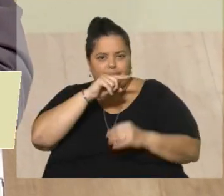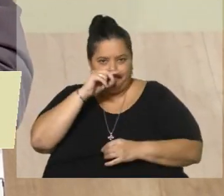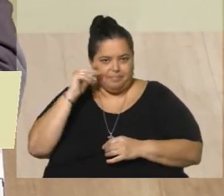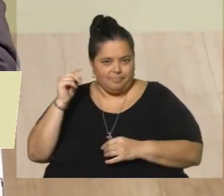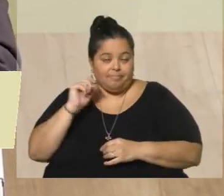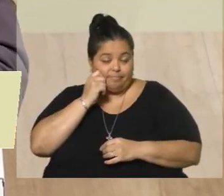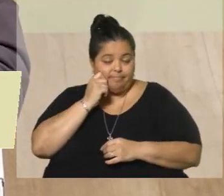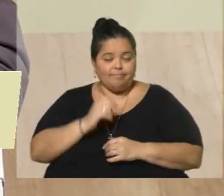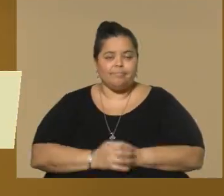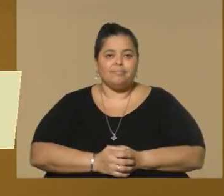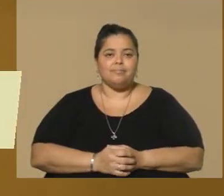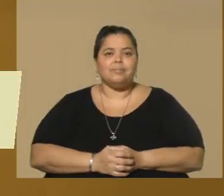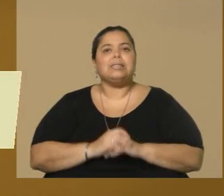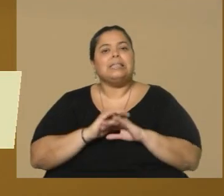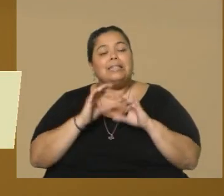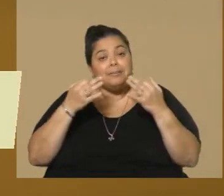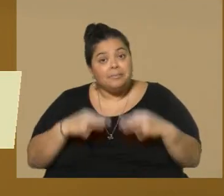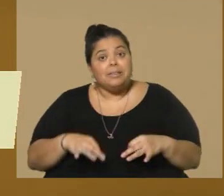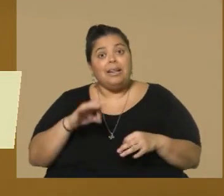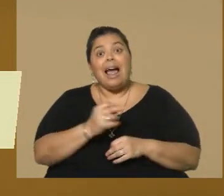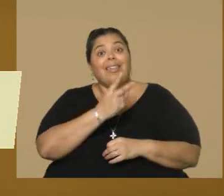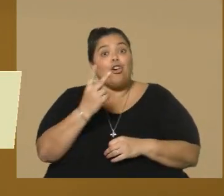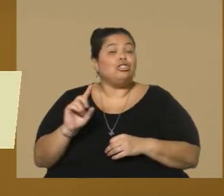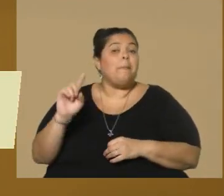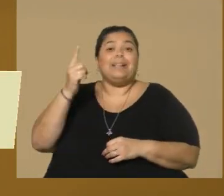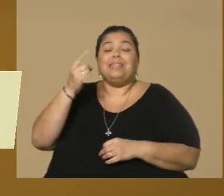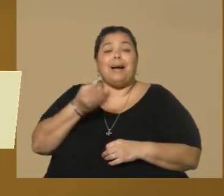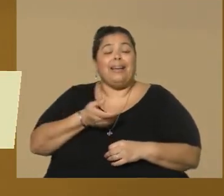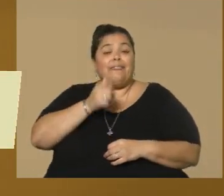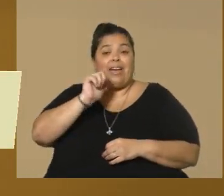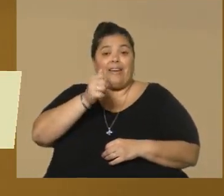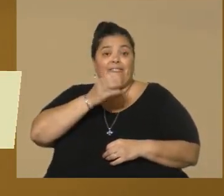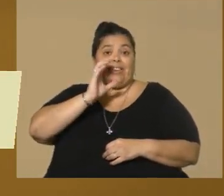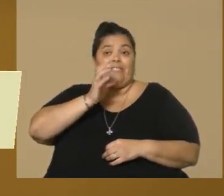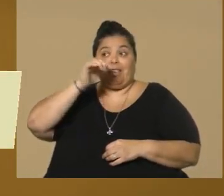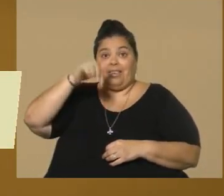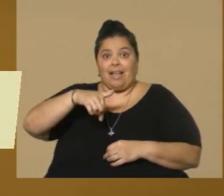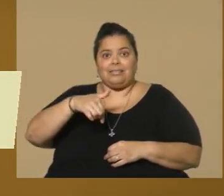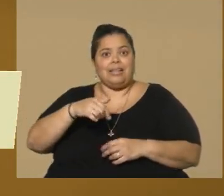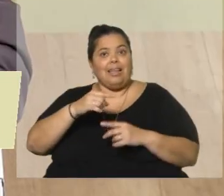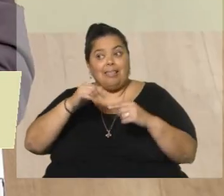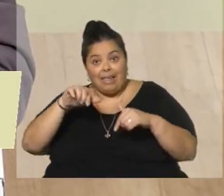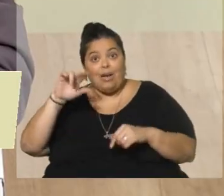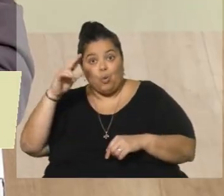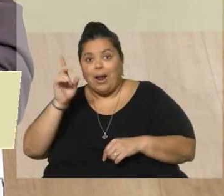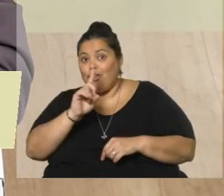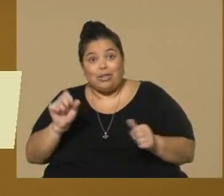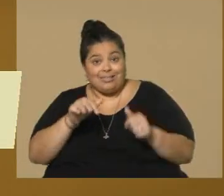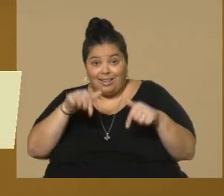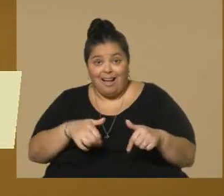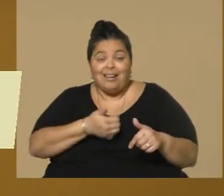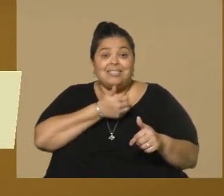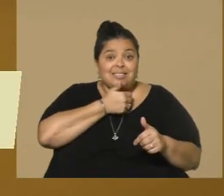ese sabor qué increíble que las dos principales bebidas de consumo de los uruguayos no se producen acá totalmente